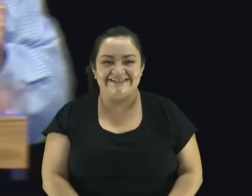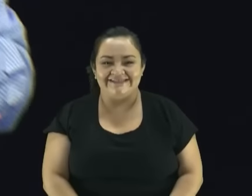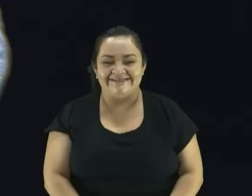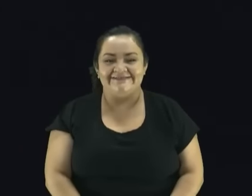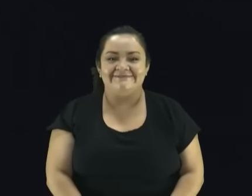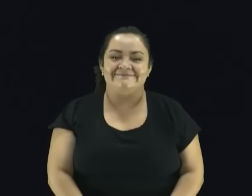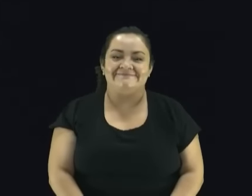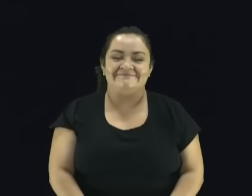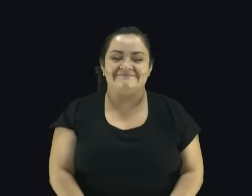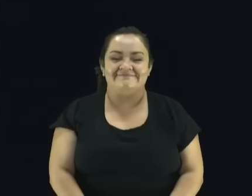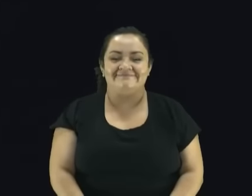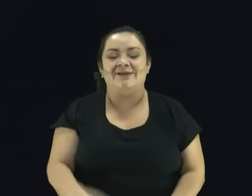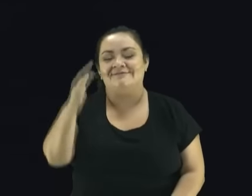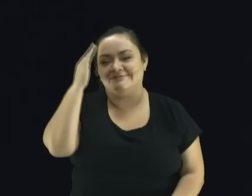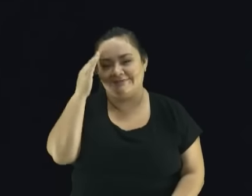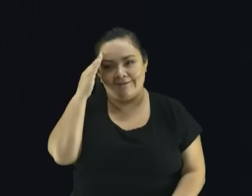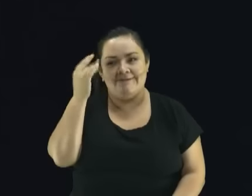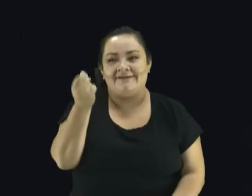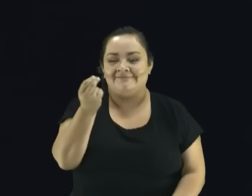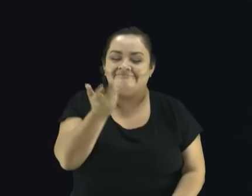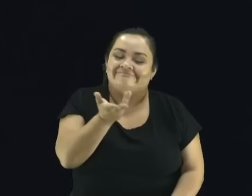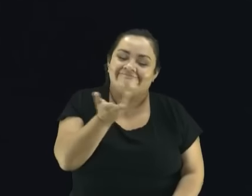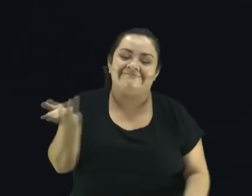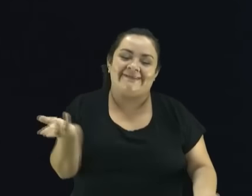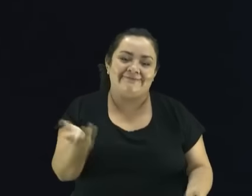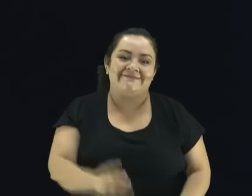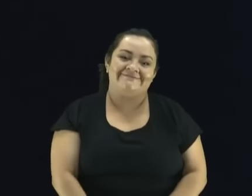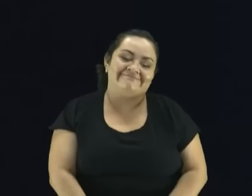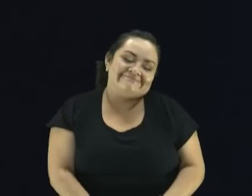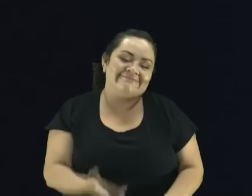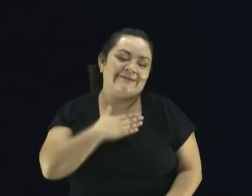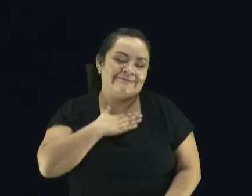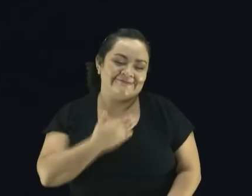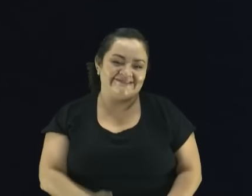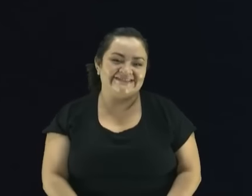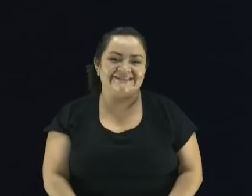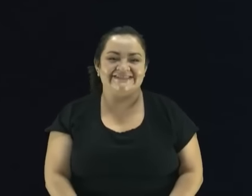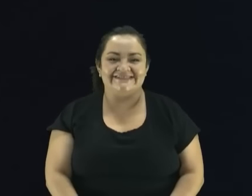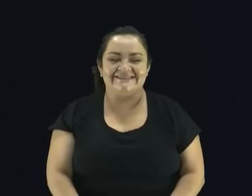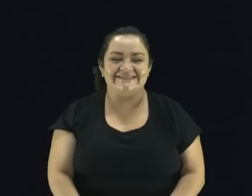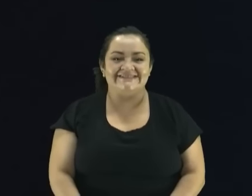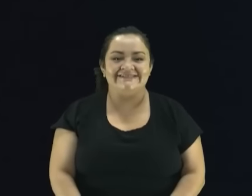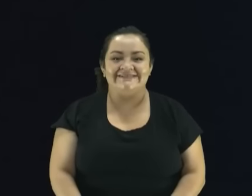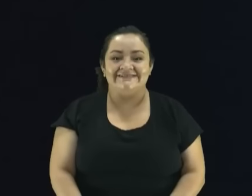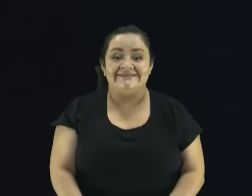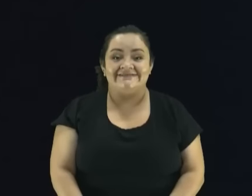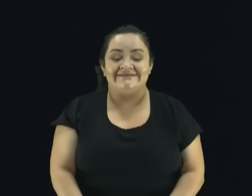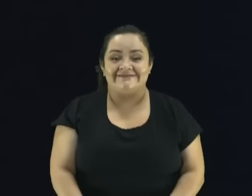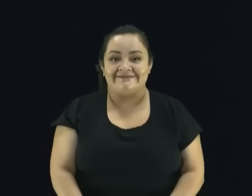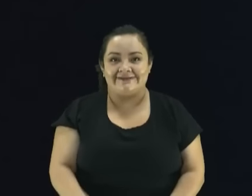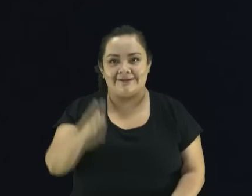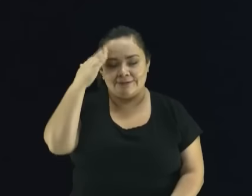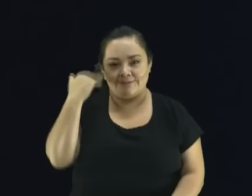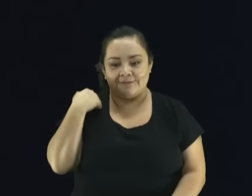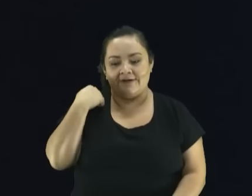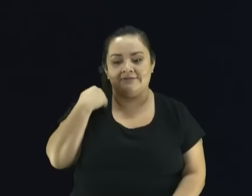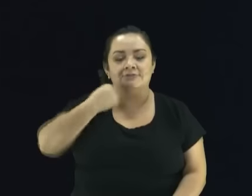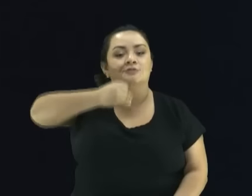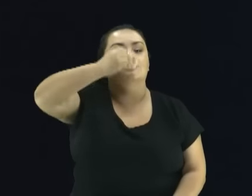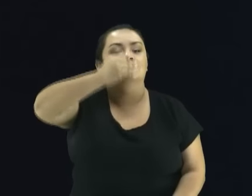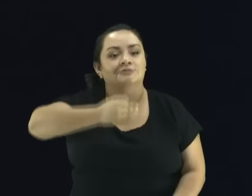palabra Usted sabe que billetera mata galán pero no tenga miedo Si es una mujer